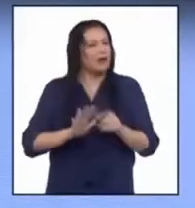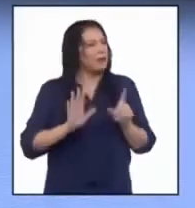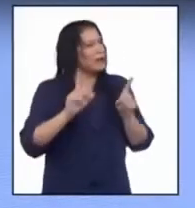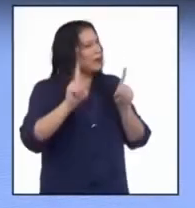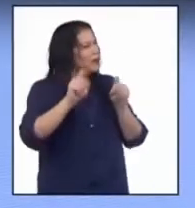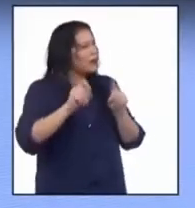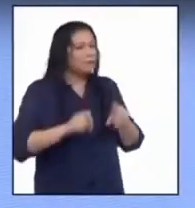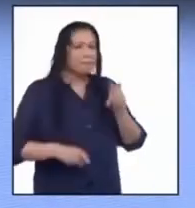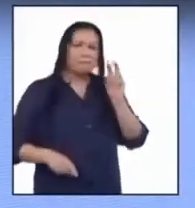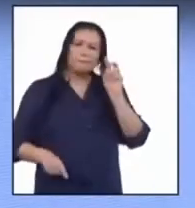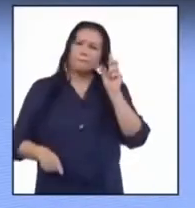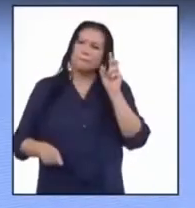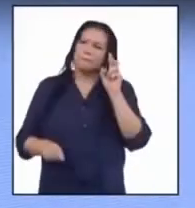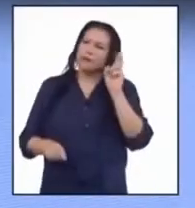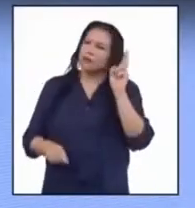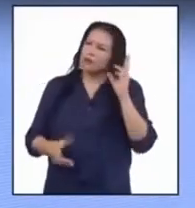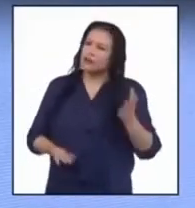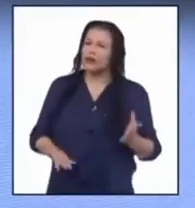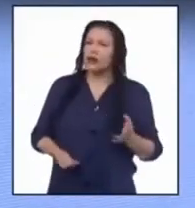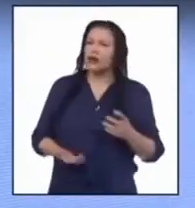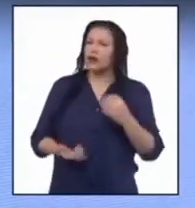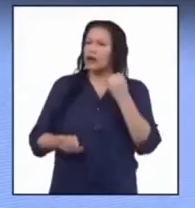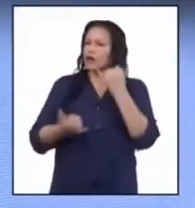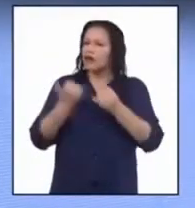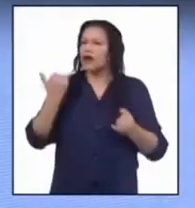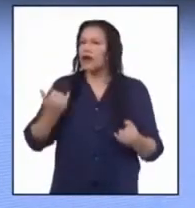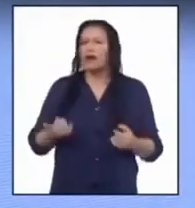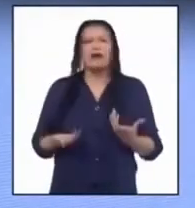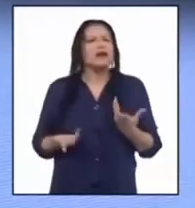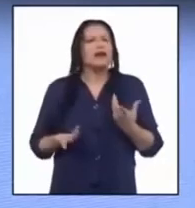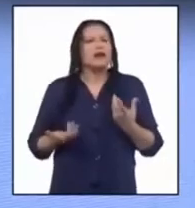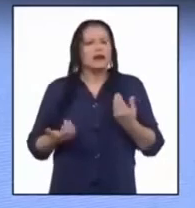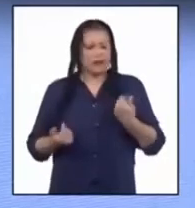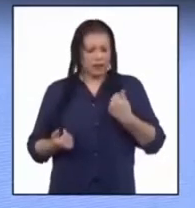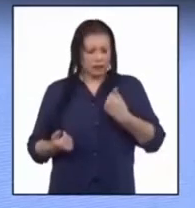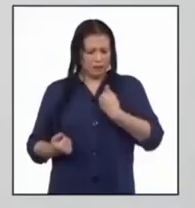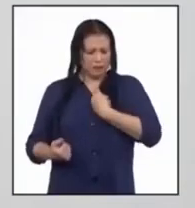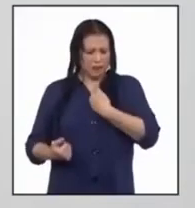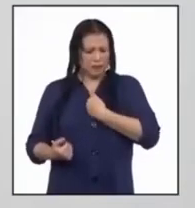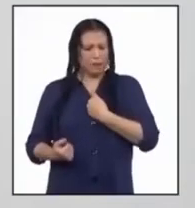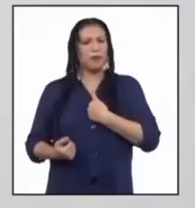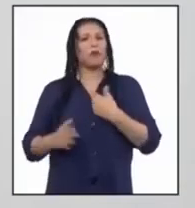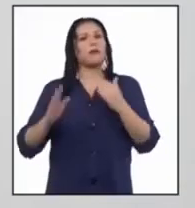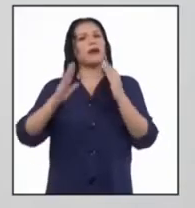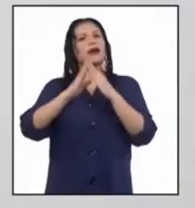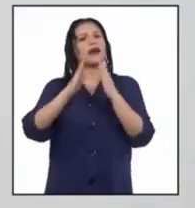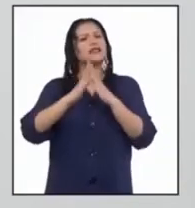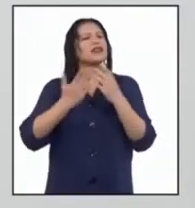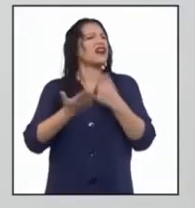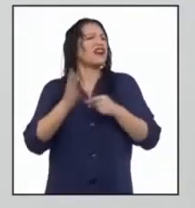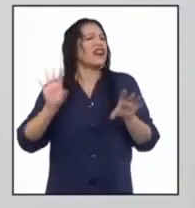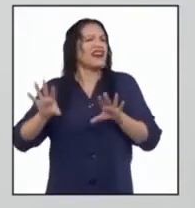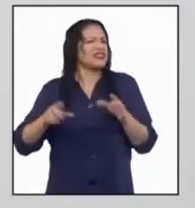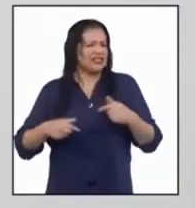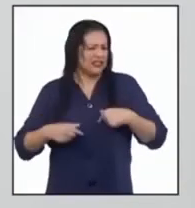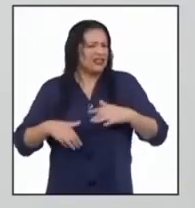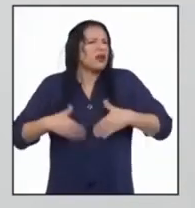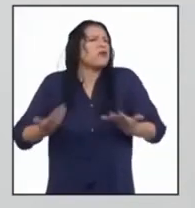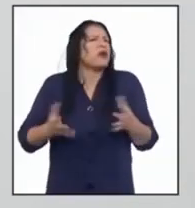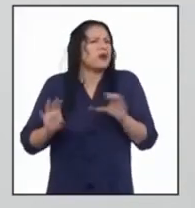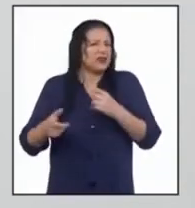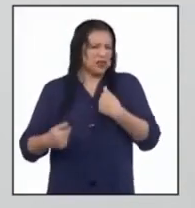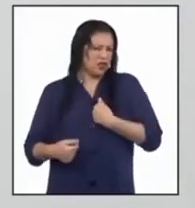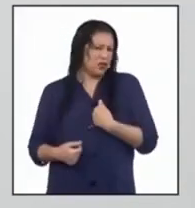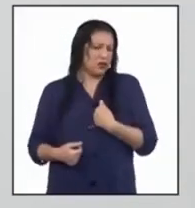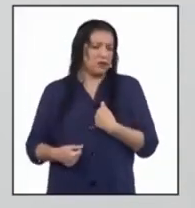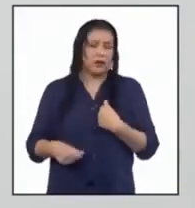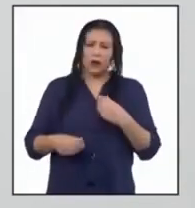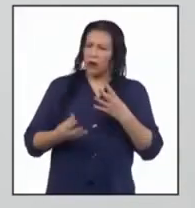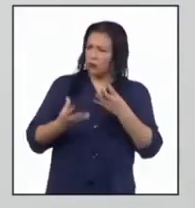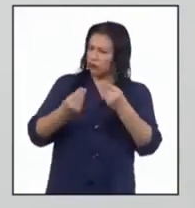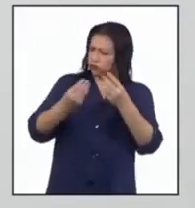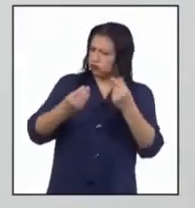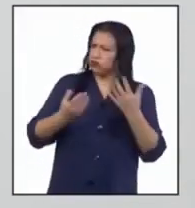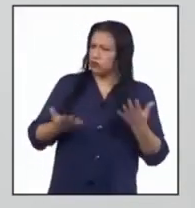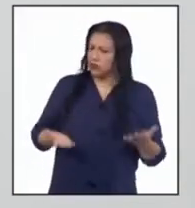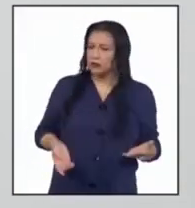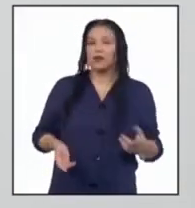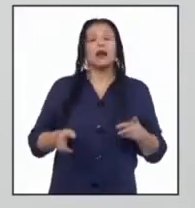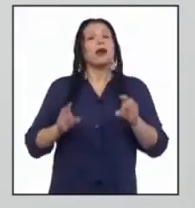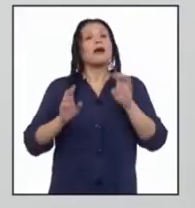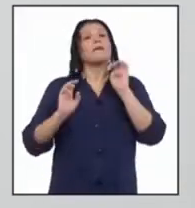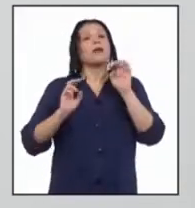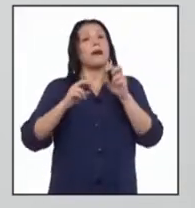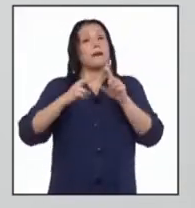Profesora, finalmente, ¿qué hacer desde nuestras casas? Mucho, estimado Junior. Comenzando